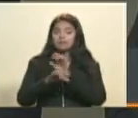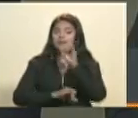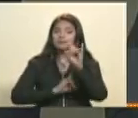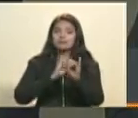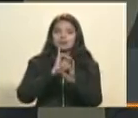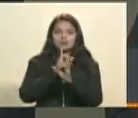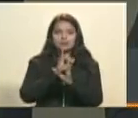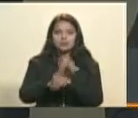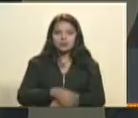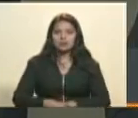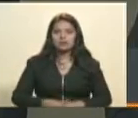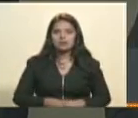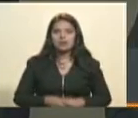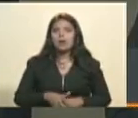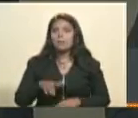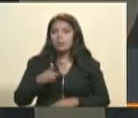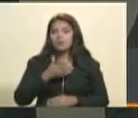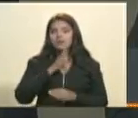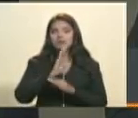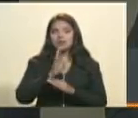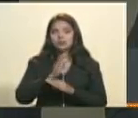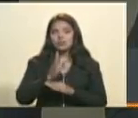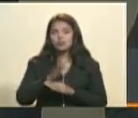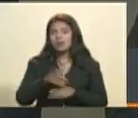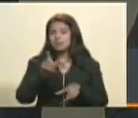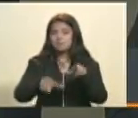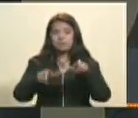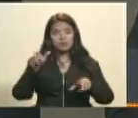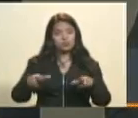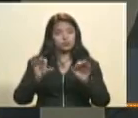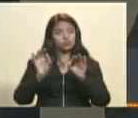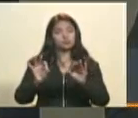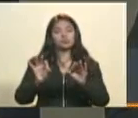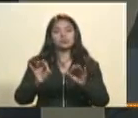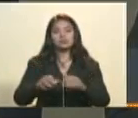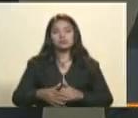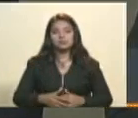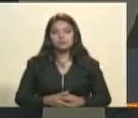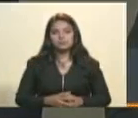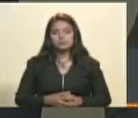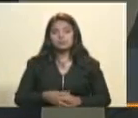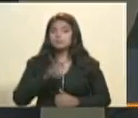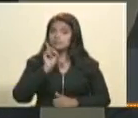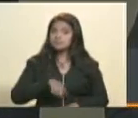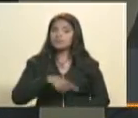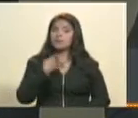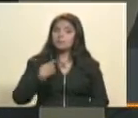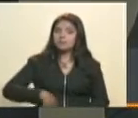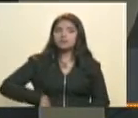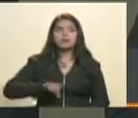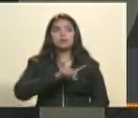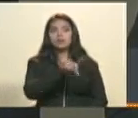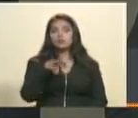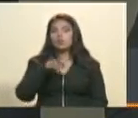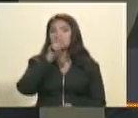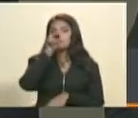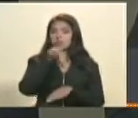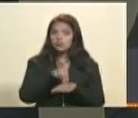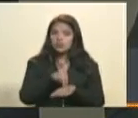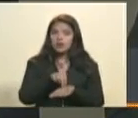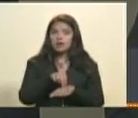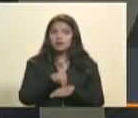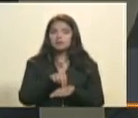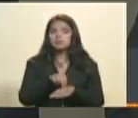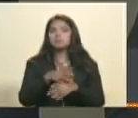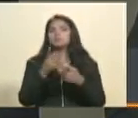internacional para sancionar a altas autoridades y presidentes de poderes públicos nacionales,